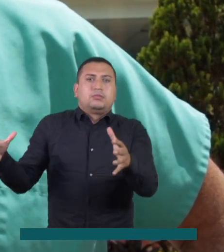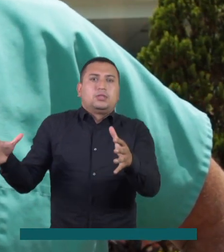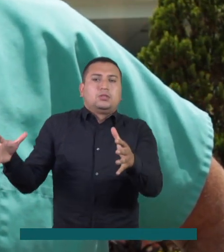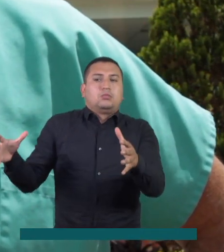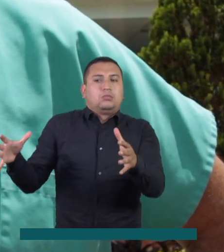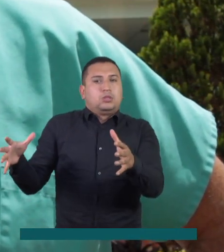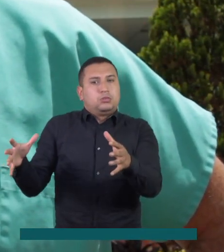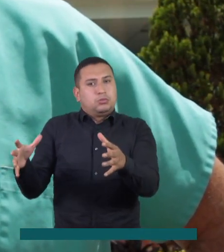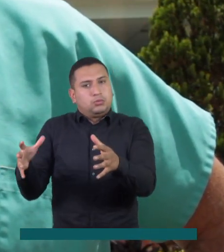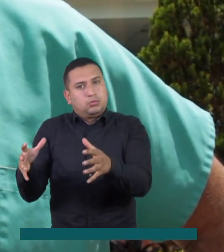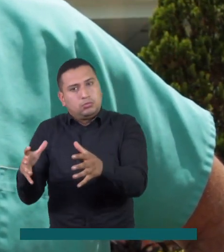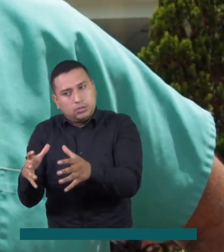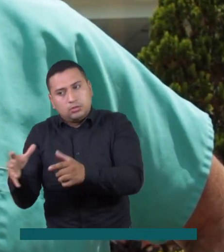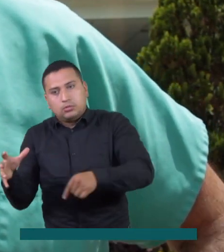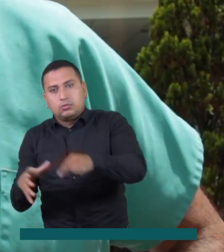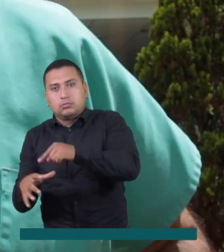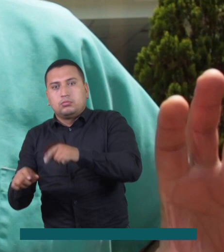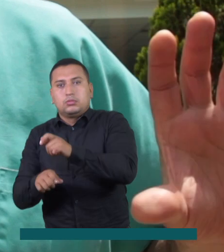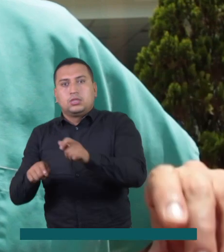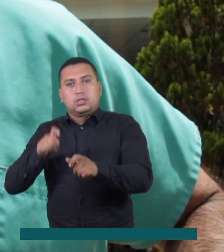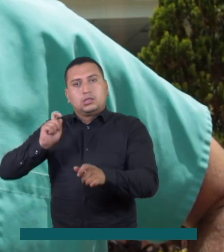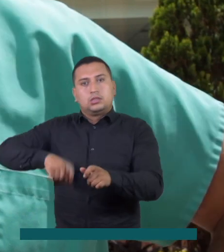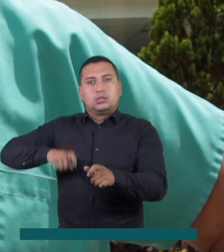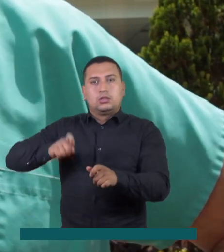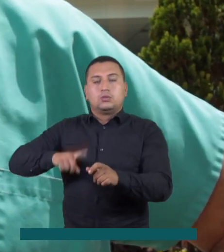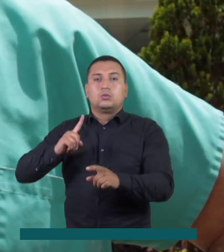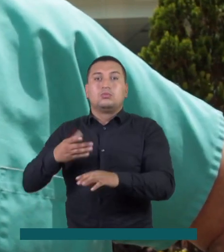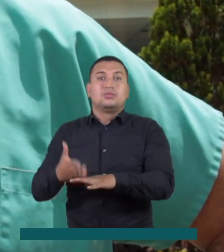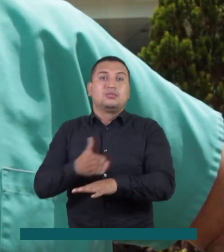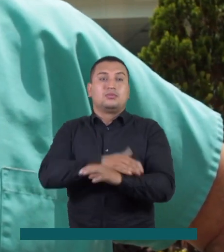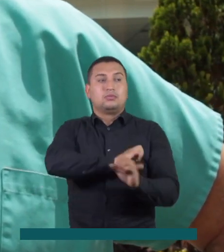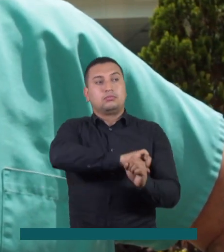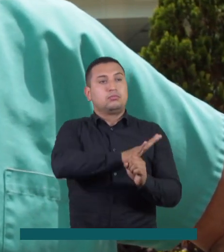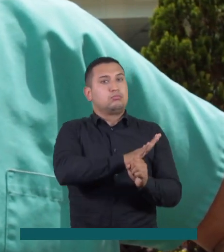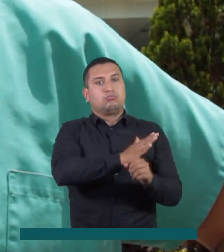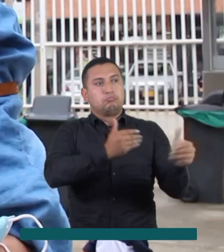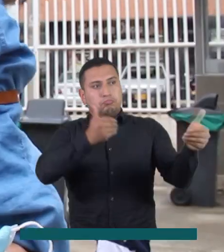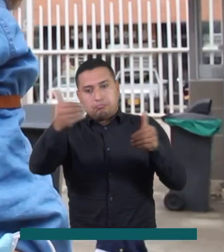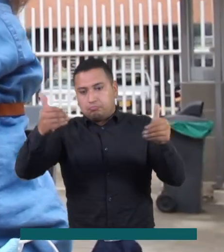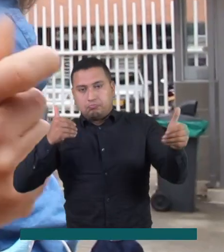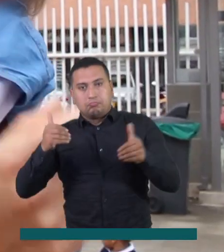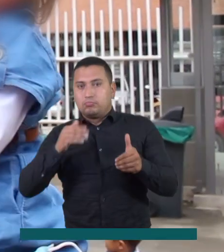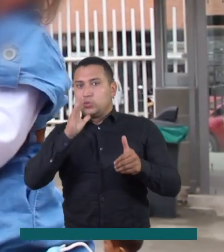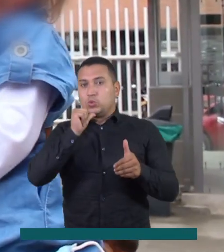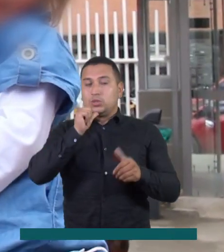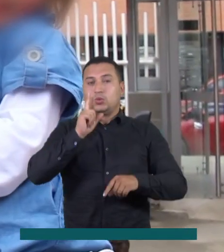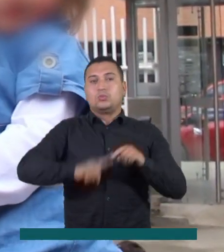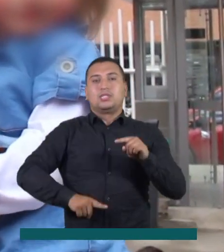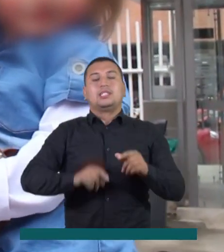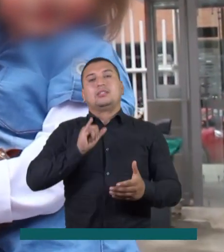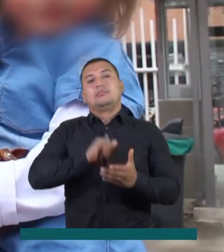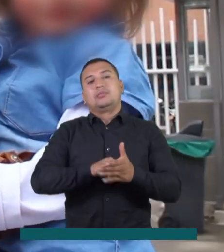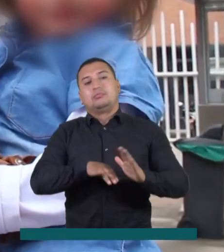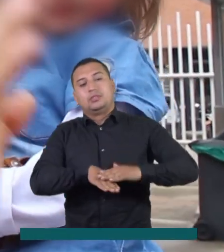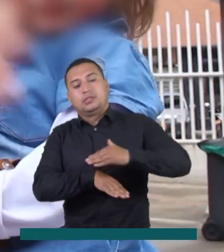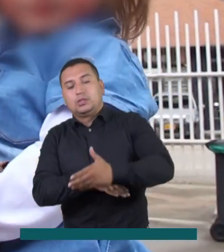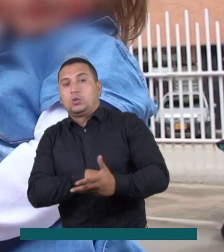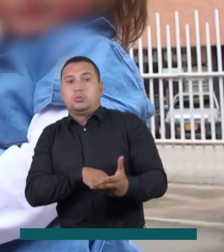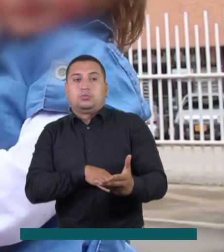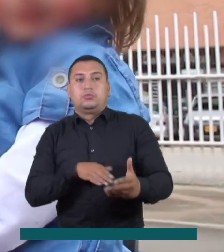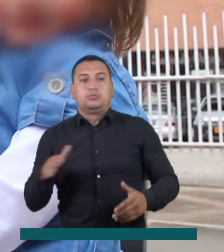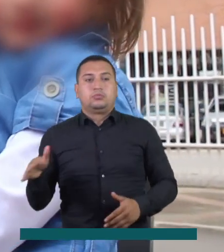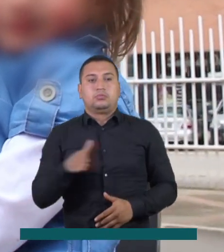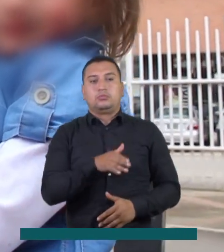ese número de pacientes que se generó por la situación que todo el mundo ha vivido. La hija menor de Fernando Martínez